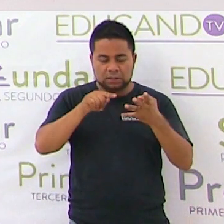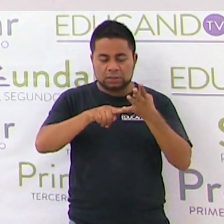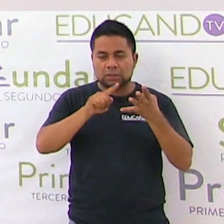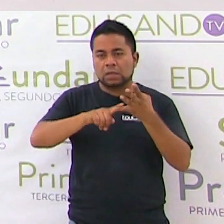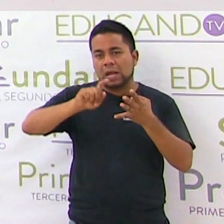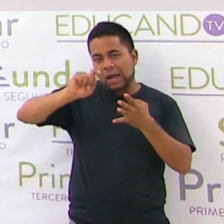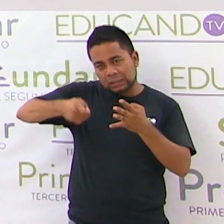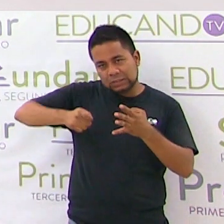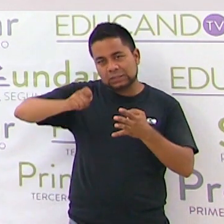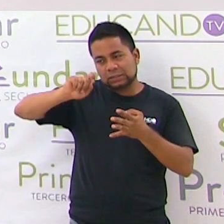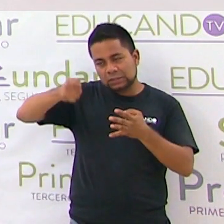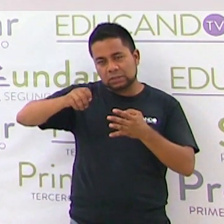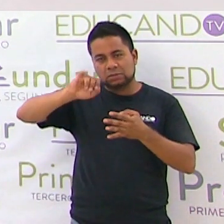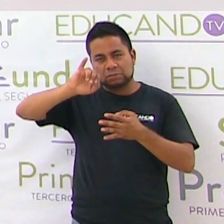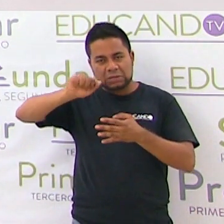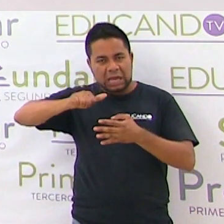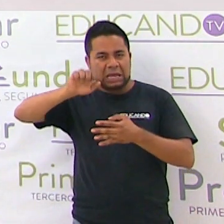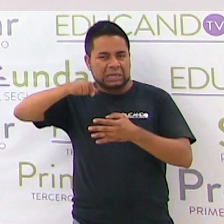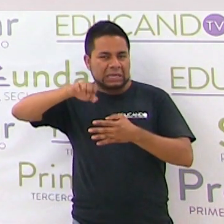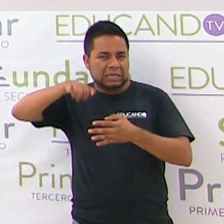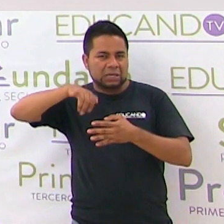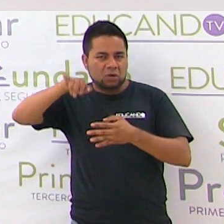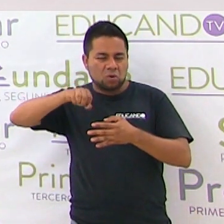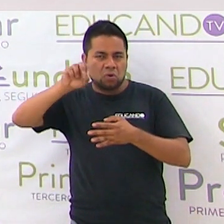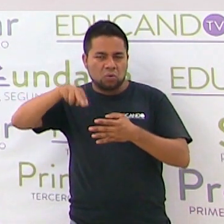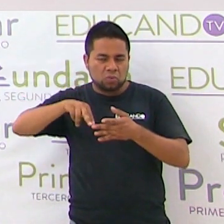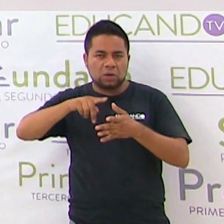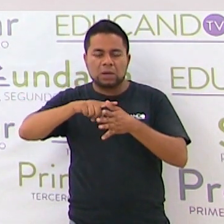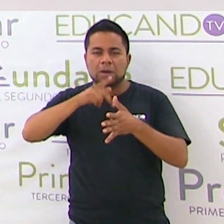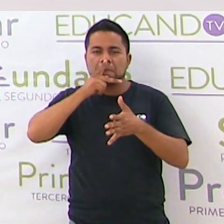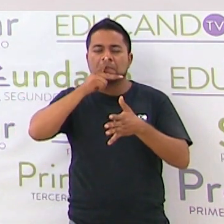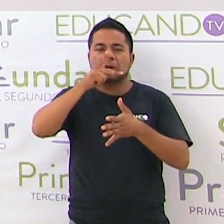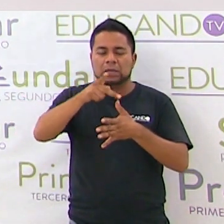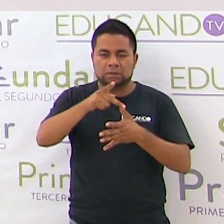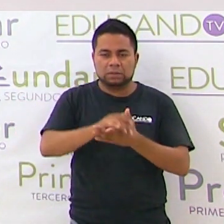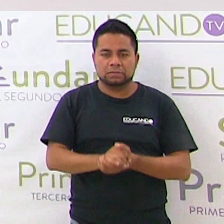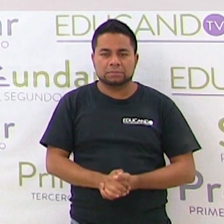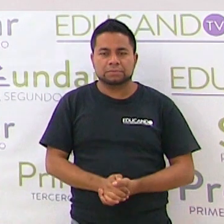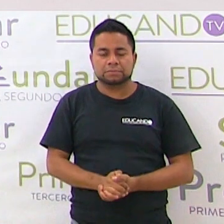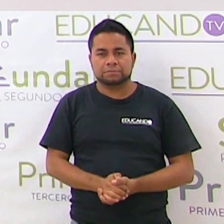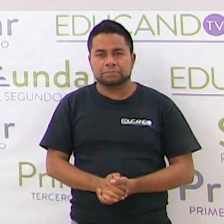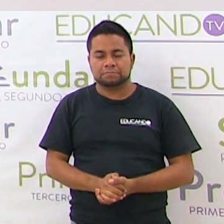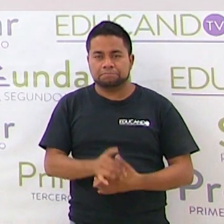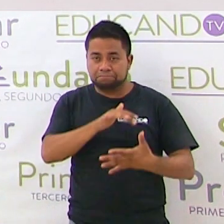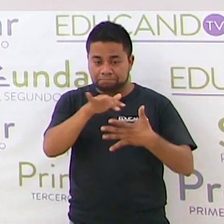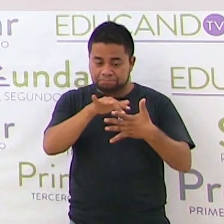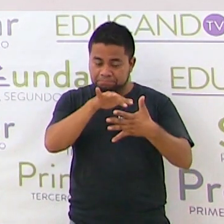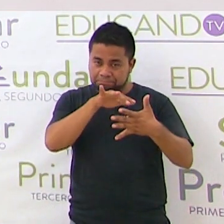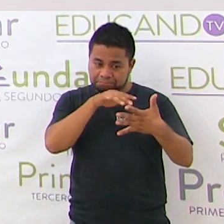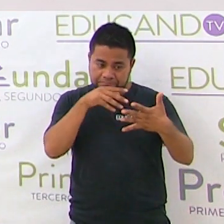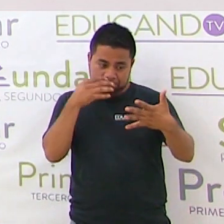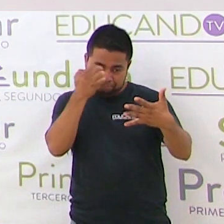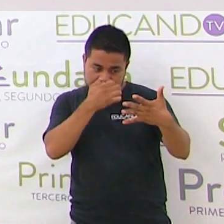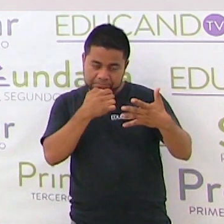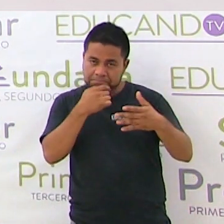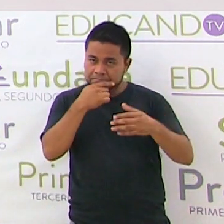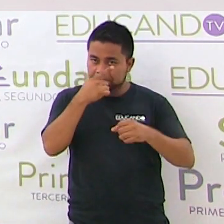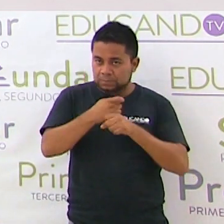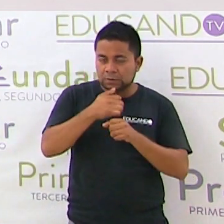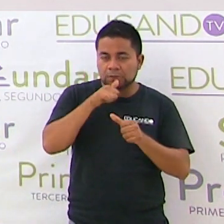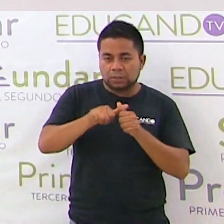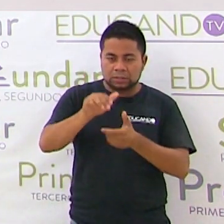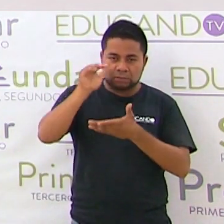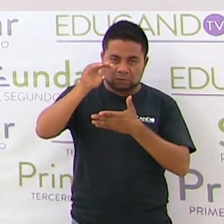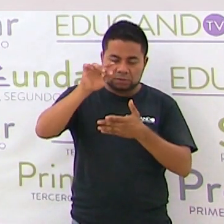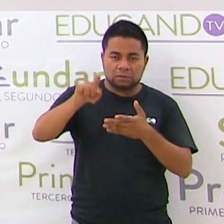acentos y palabras. Vamos a hacerlo así, me gustó mucho. Leemos y checamos primero mayúsculas,